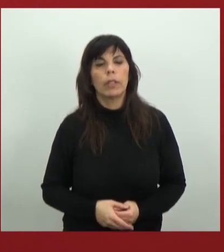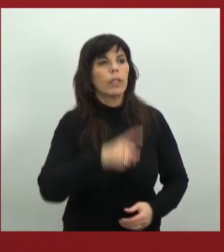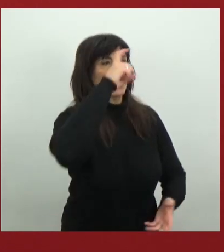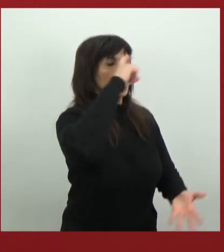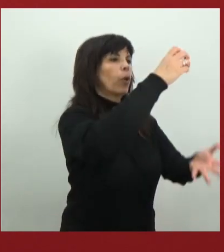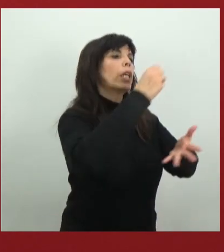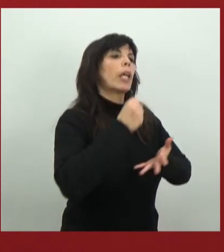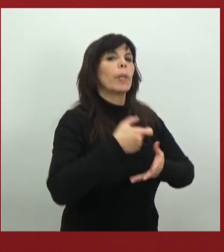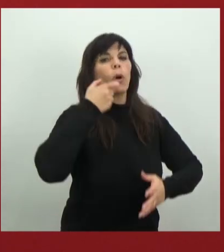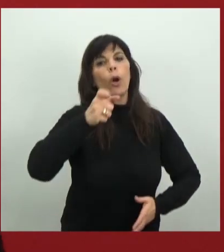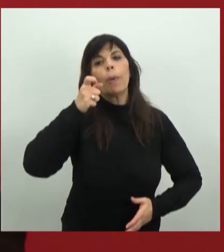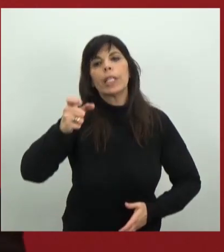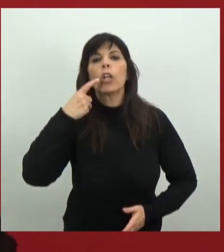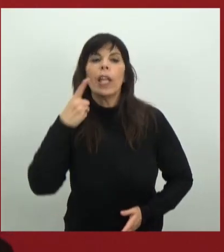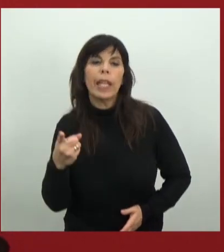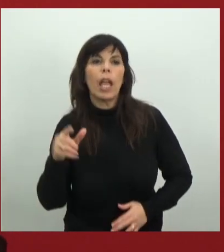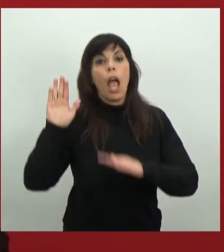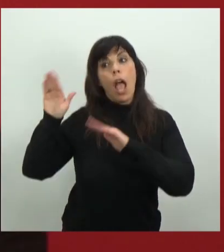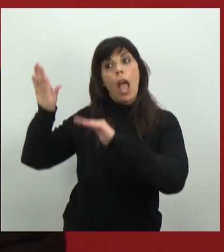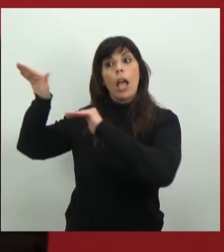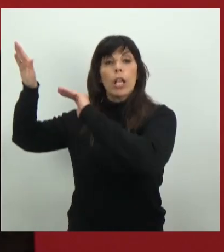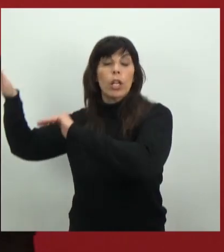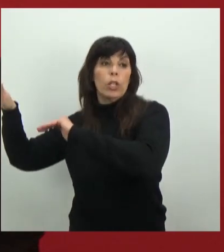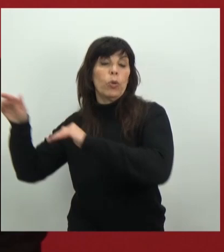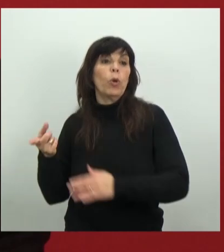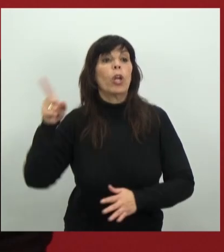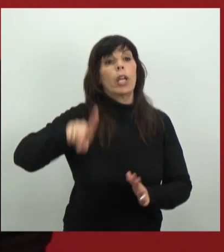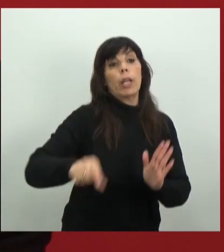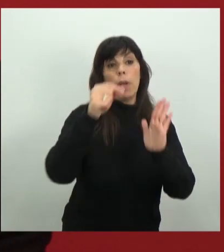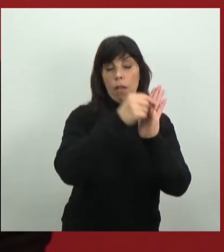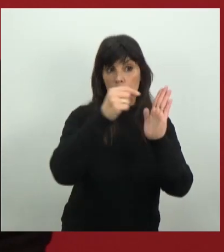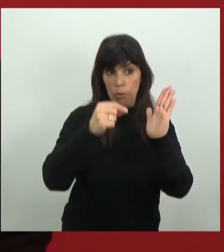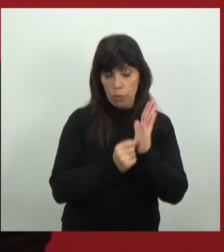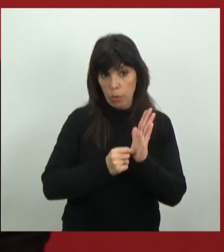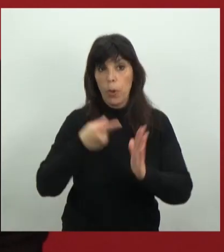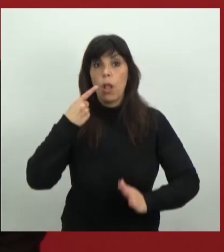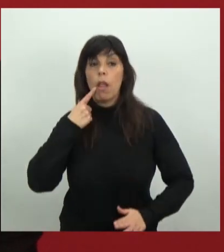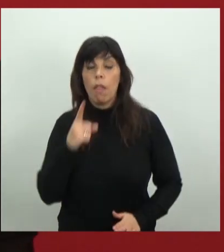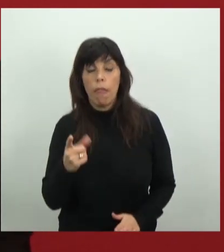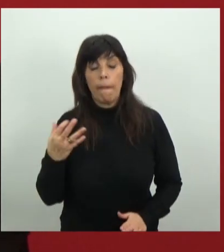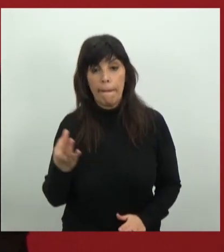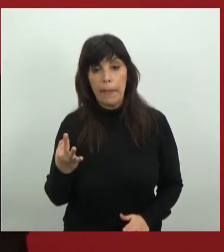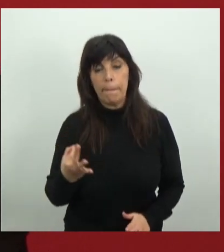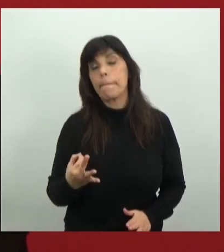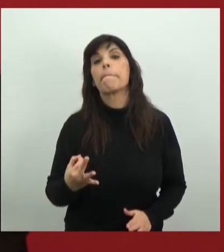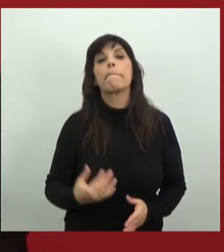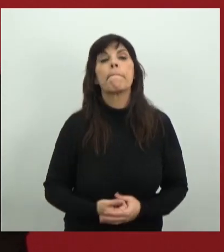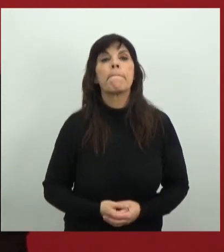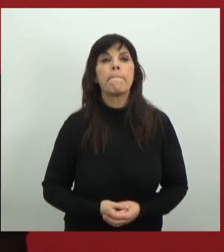Éxodo 23, del 27 al 29, y en Deuteronomio 7, versículo 20-22, dice: